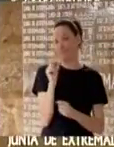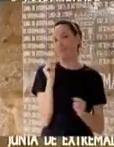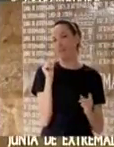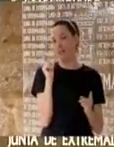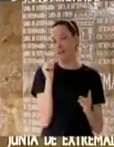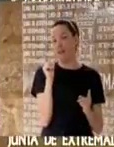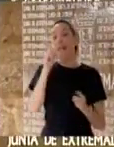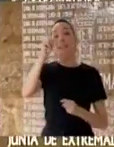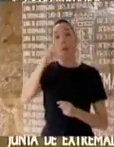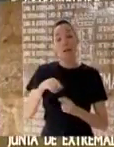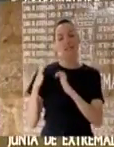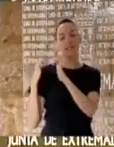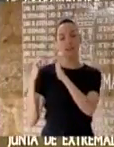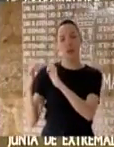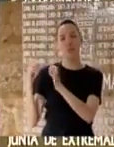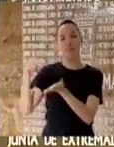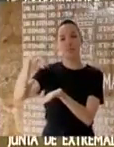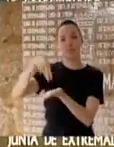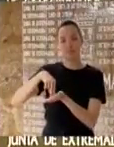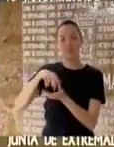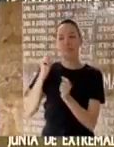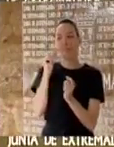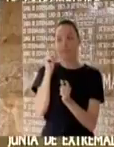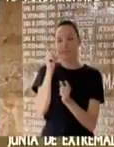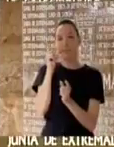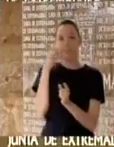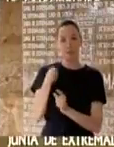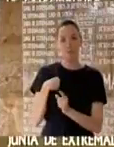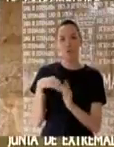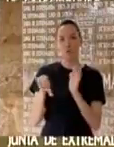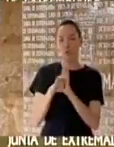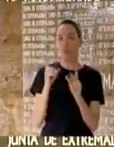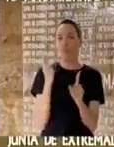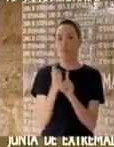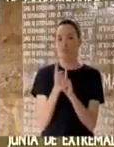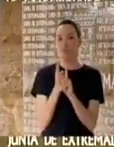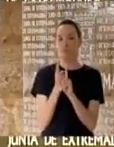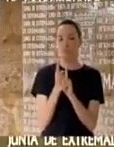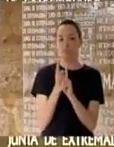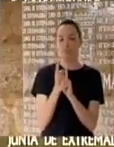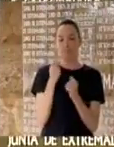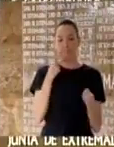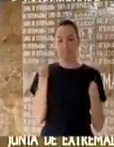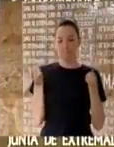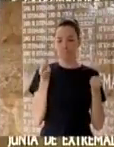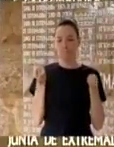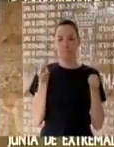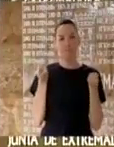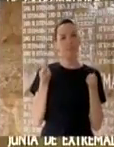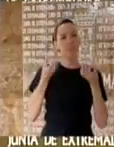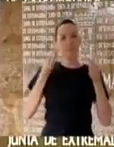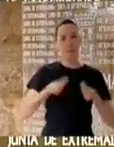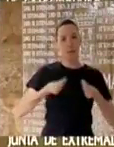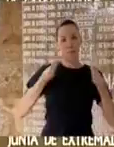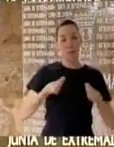Senado. Y creo que lo que tenemos que hacer es poner orden, reglar un